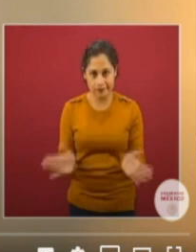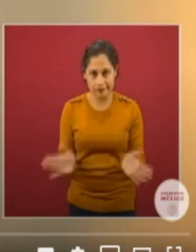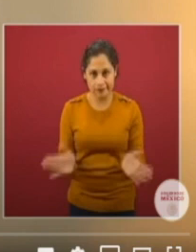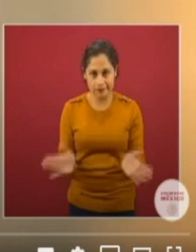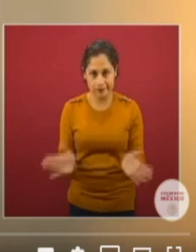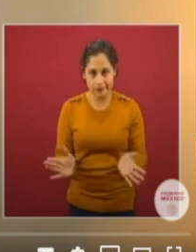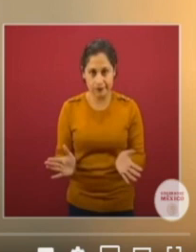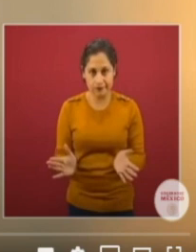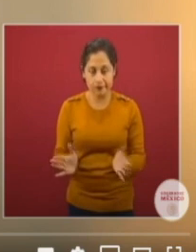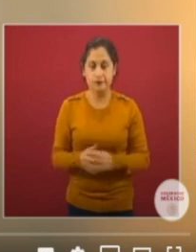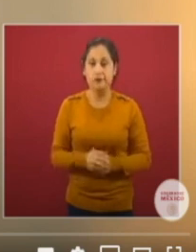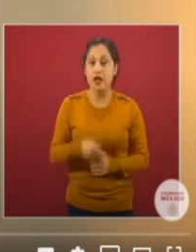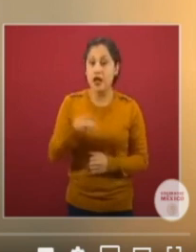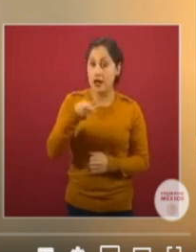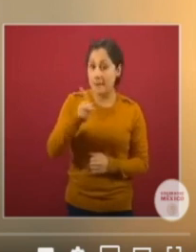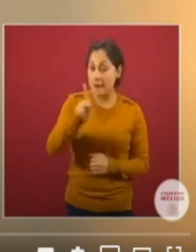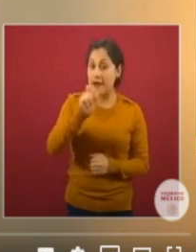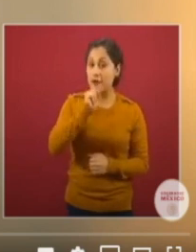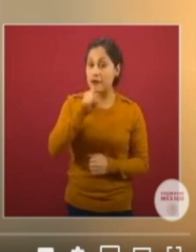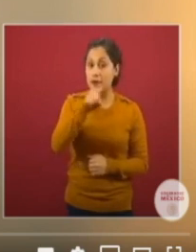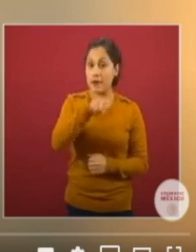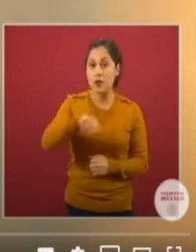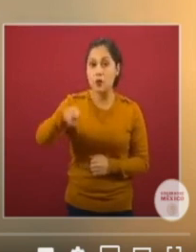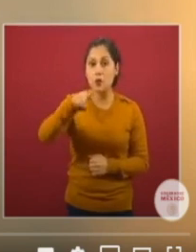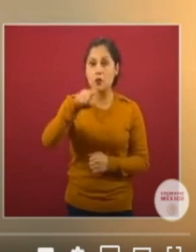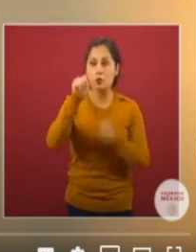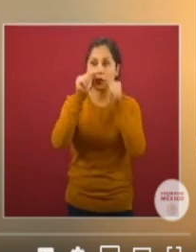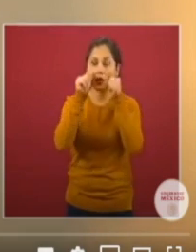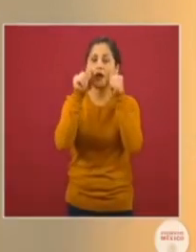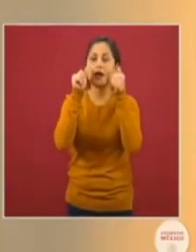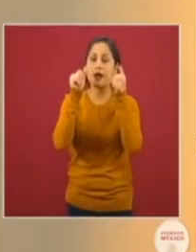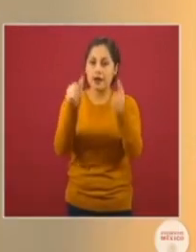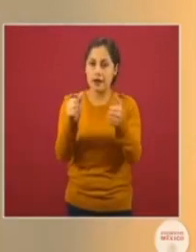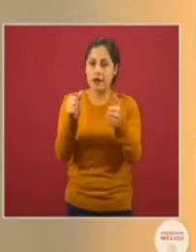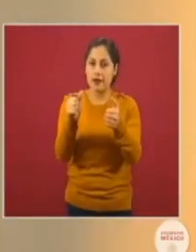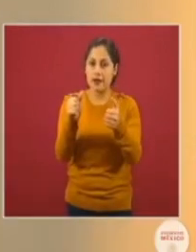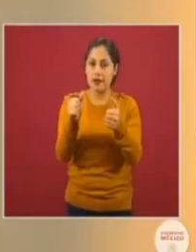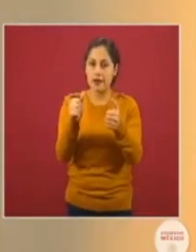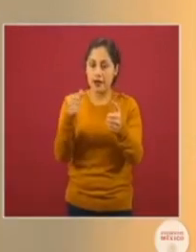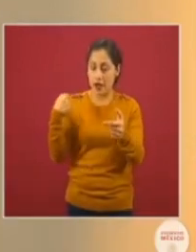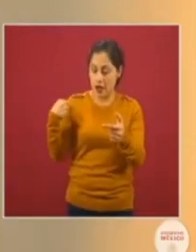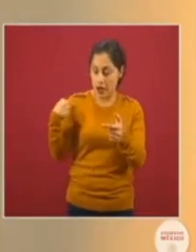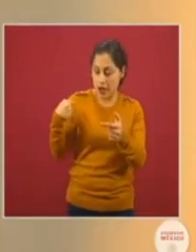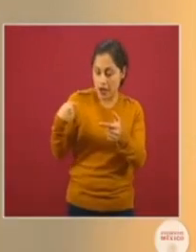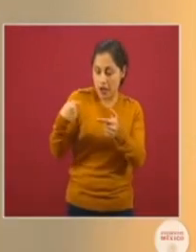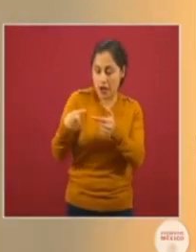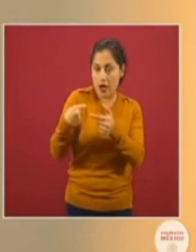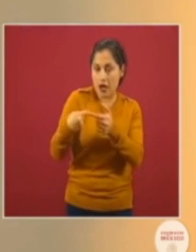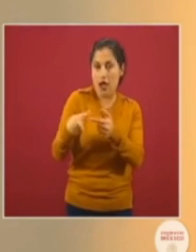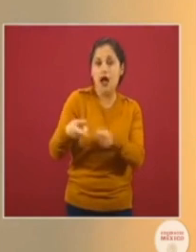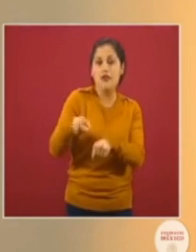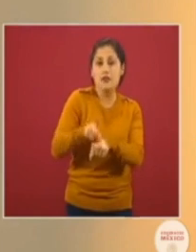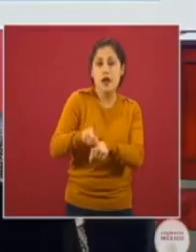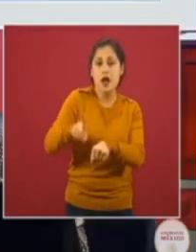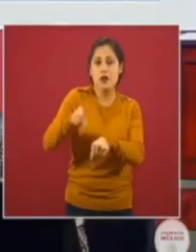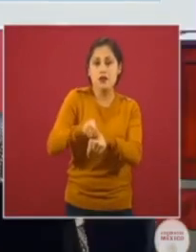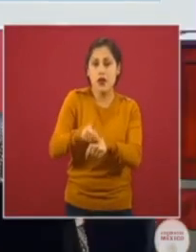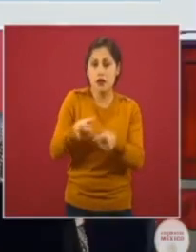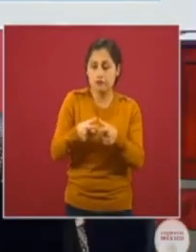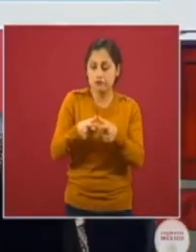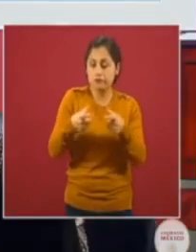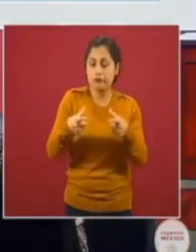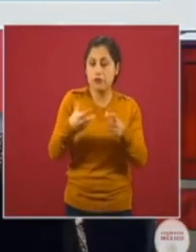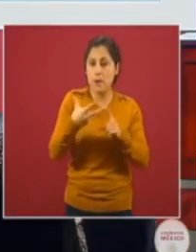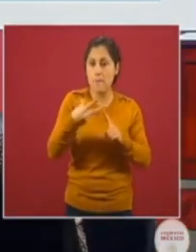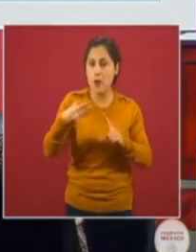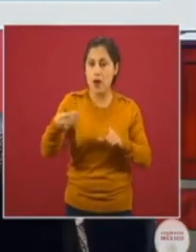cuarentena. Para en claro, cuando vamos viendo todos los días que hay mayor número de casos y mayor número de casos,